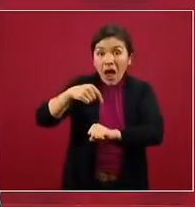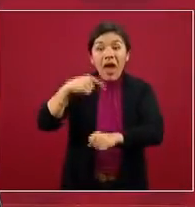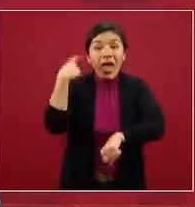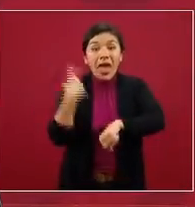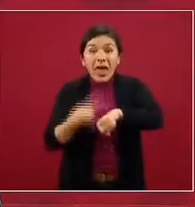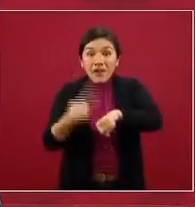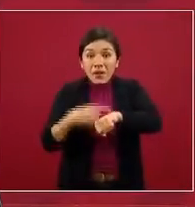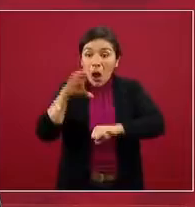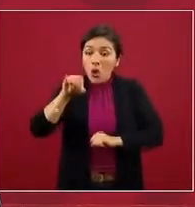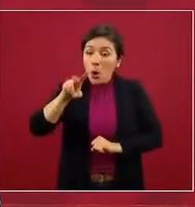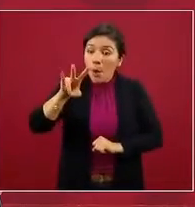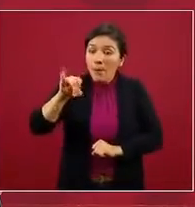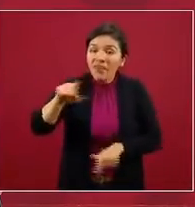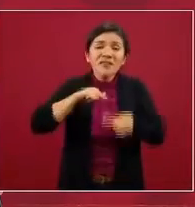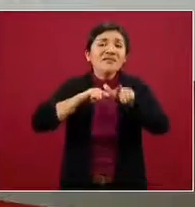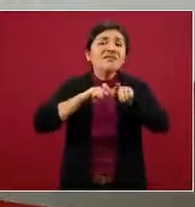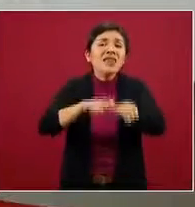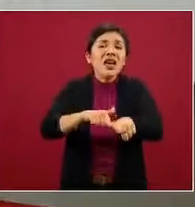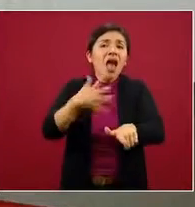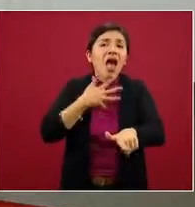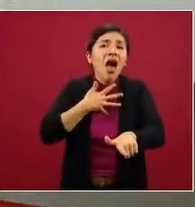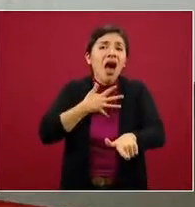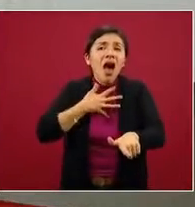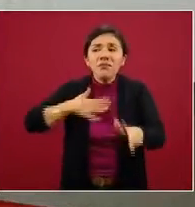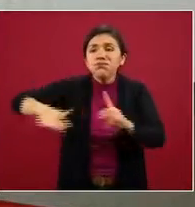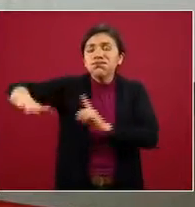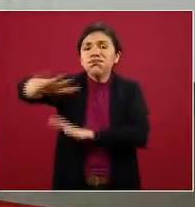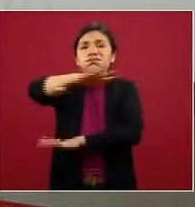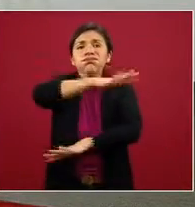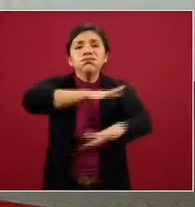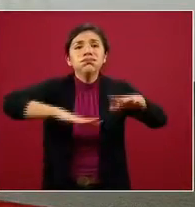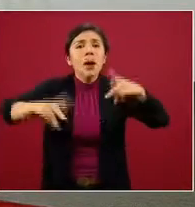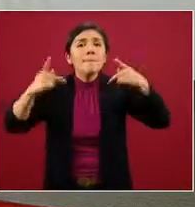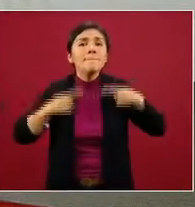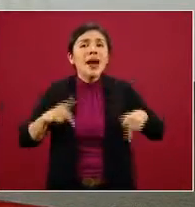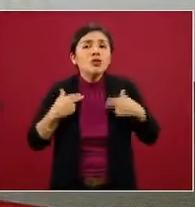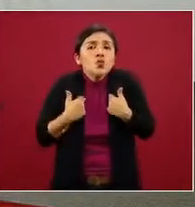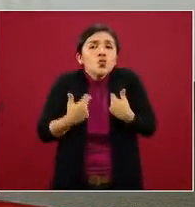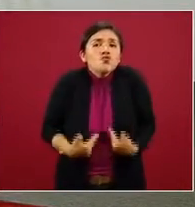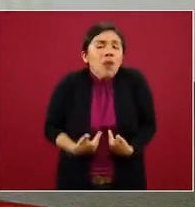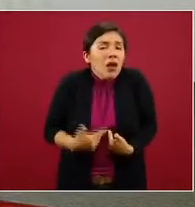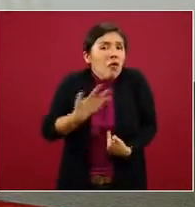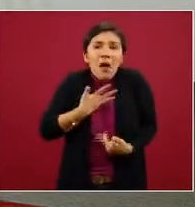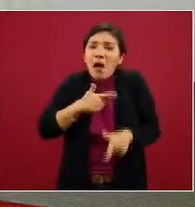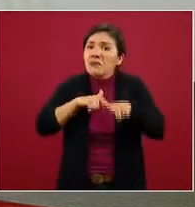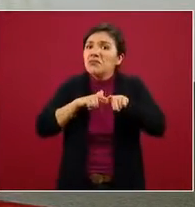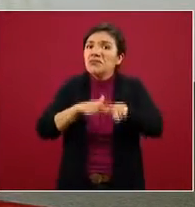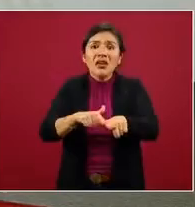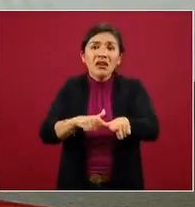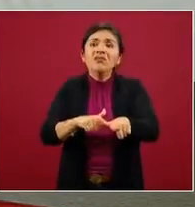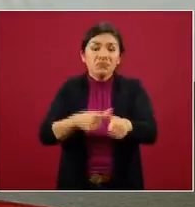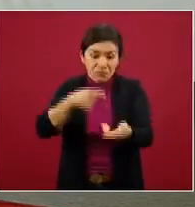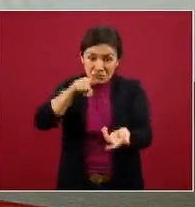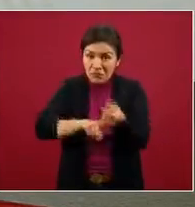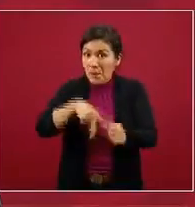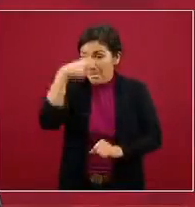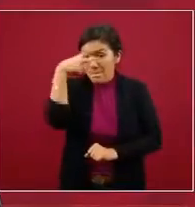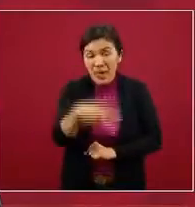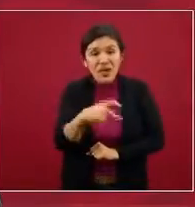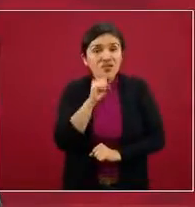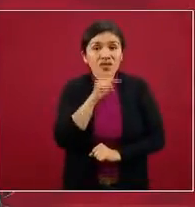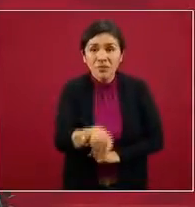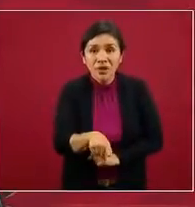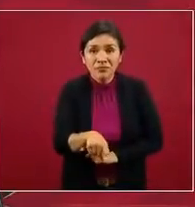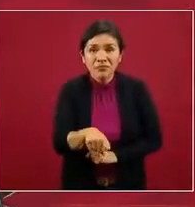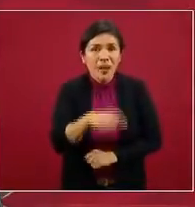que produce va a seguir presente en la población humana de este planeta, incluido México